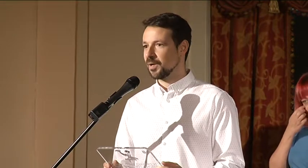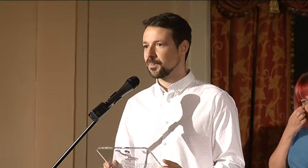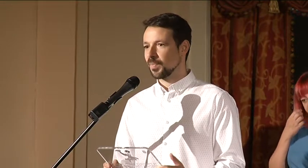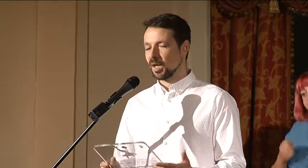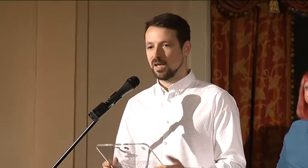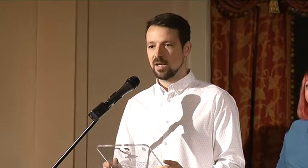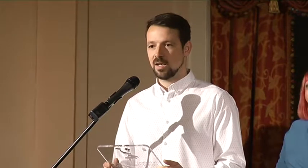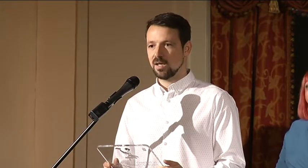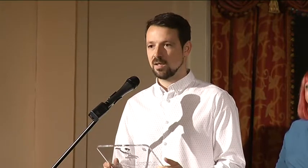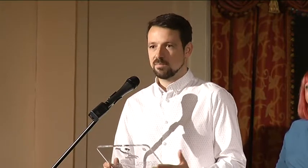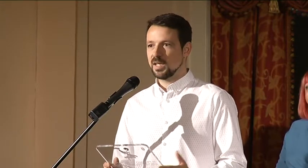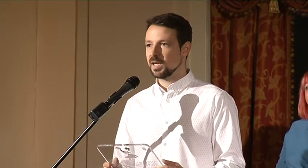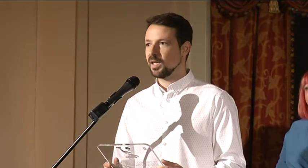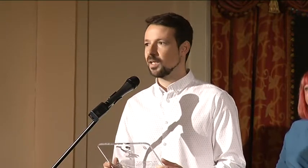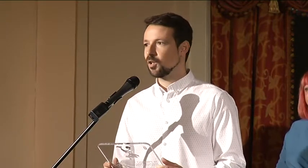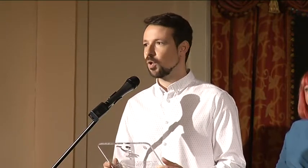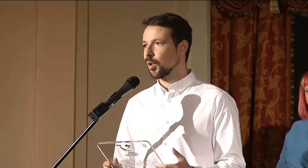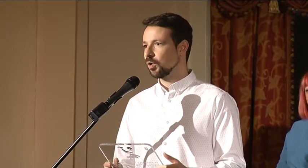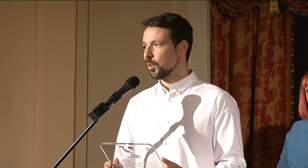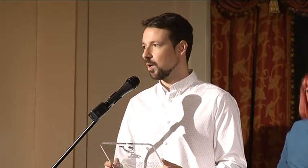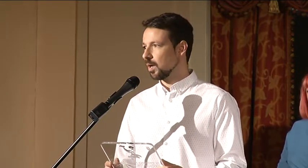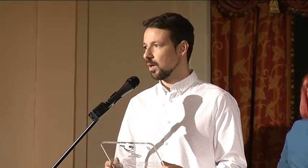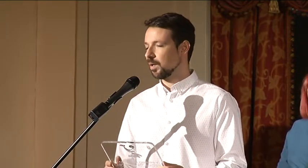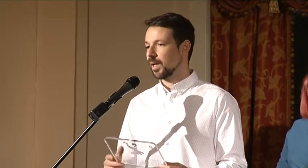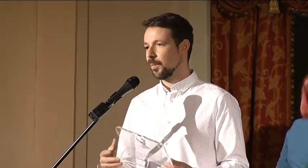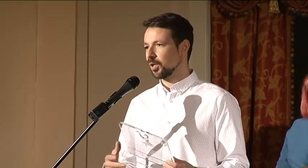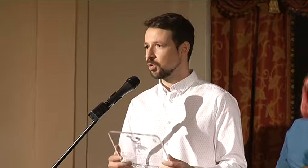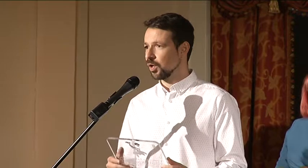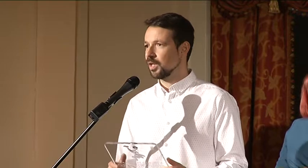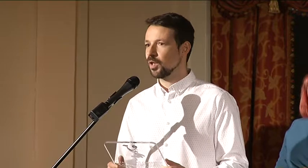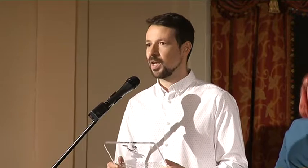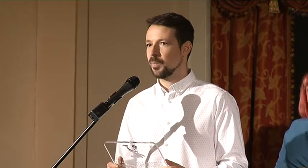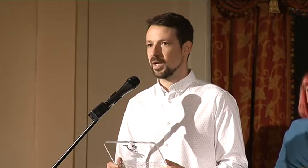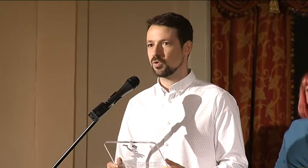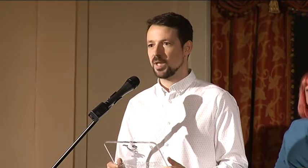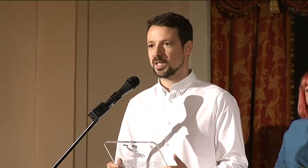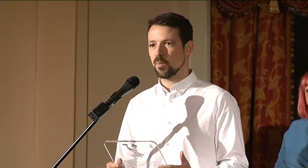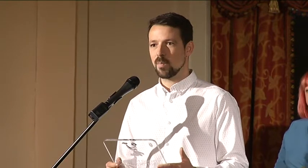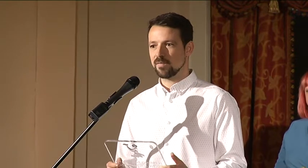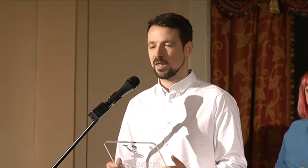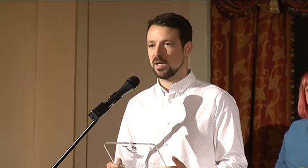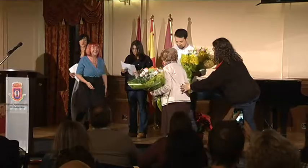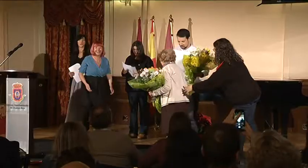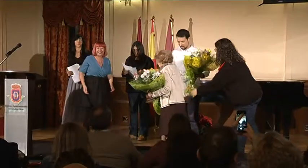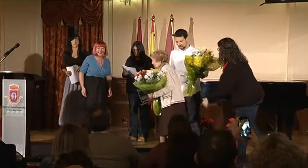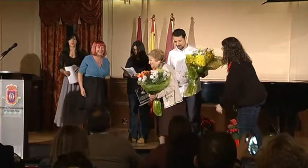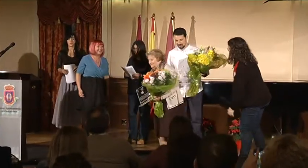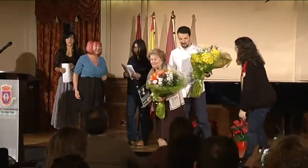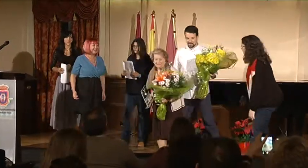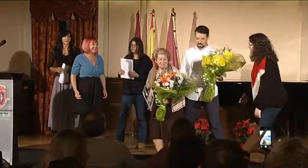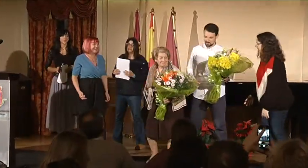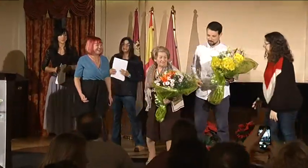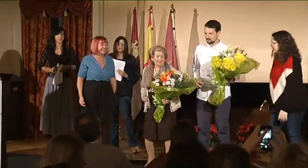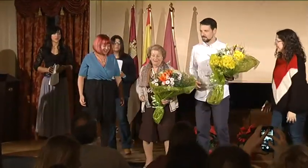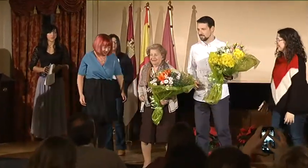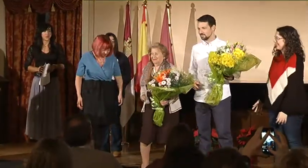cada día y seguir intentando poquito a poco aportar nuestro granito de arena para que su vida sea un poco más fácil. Para la concejala